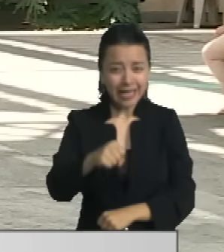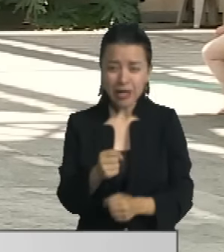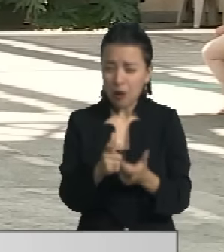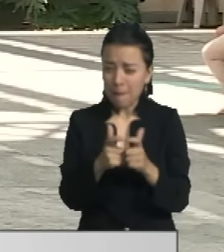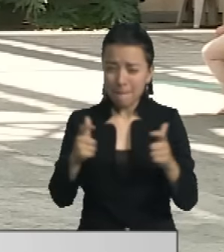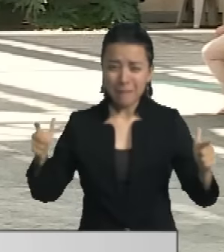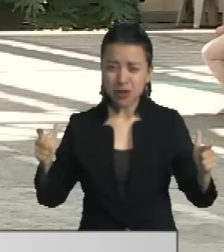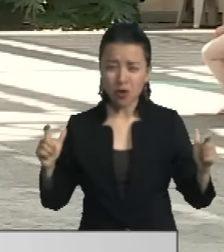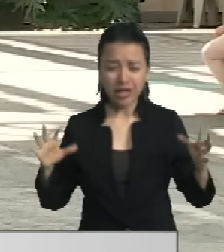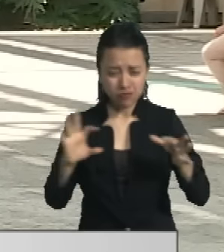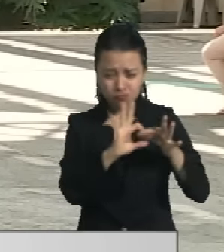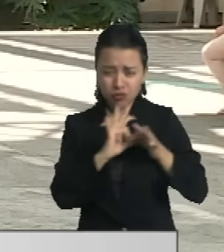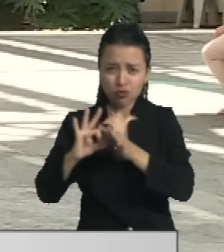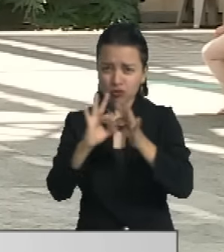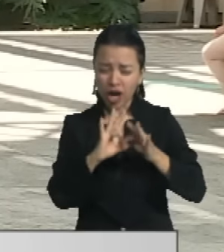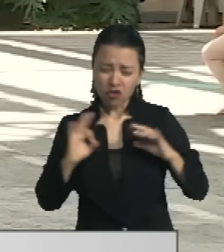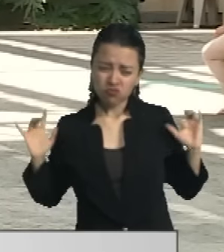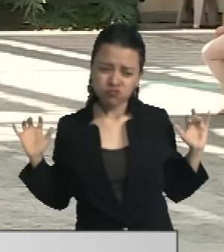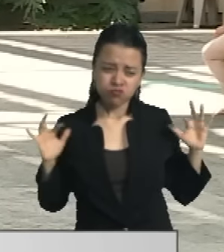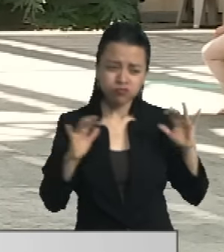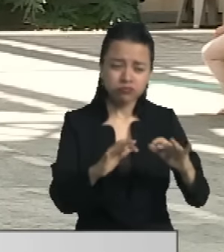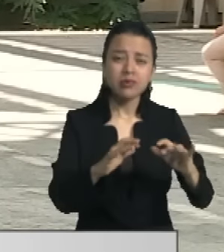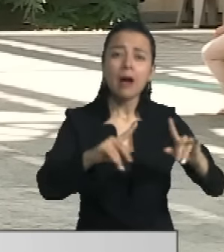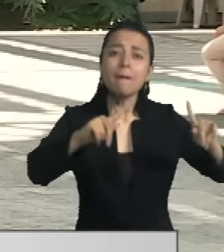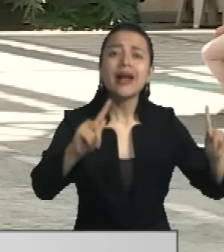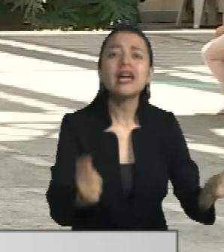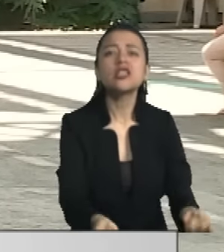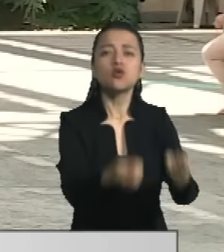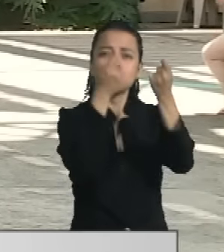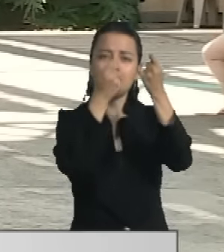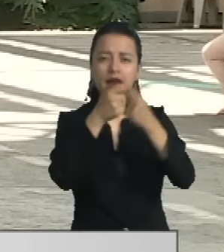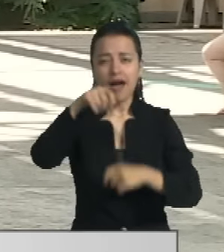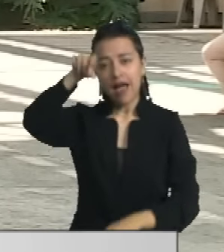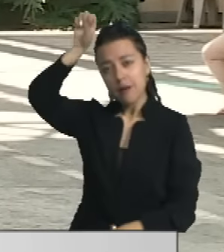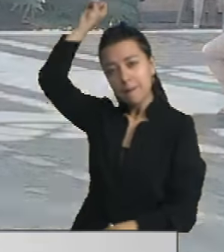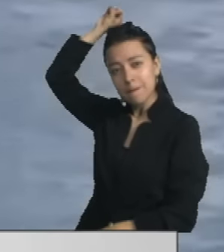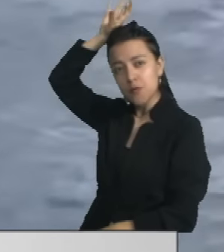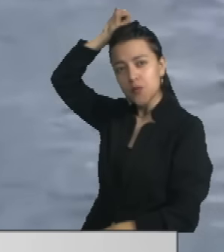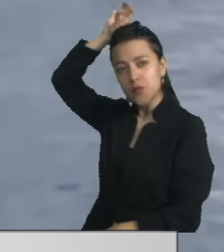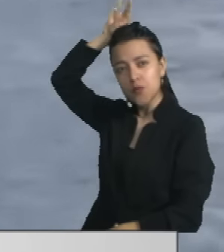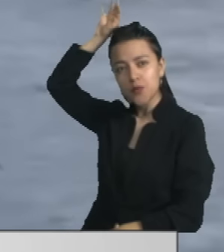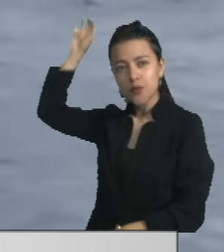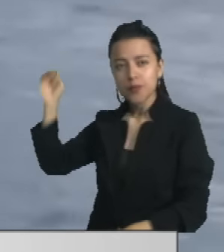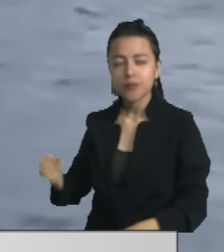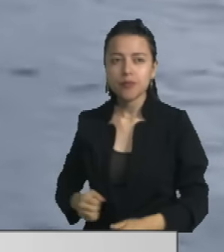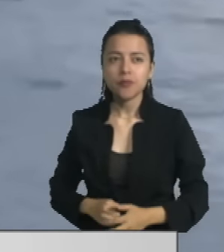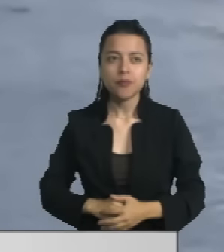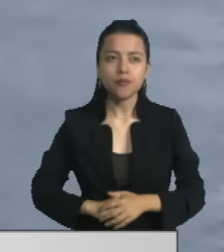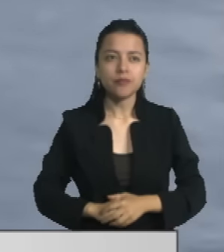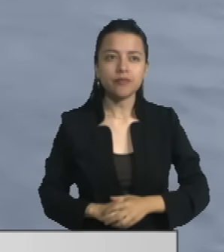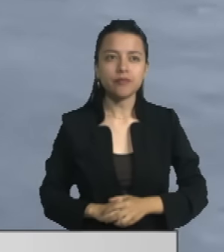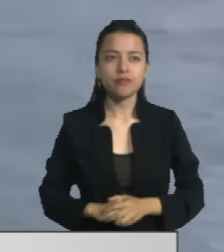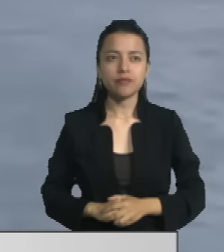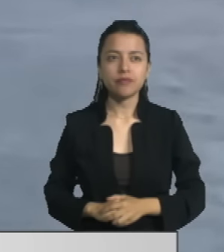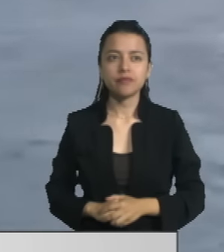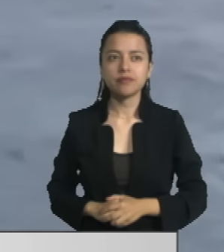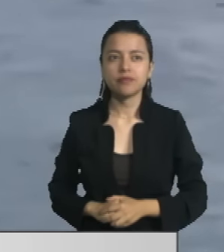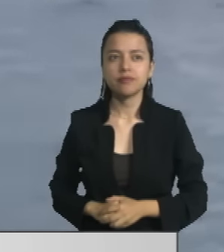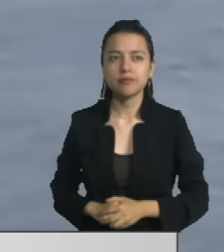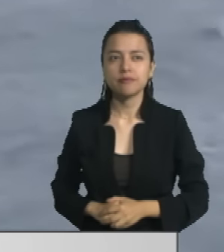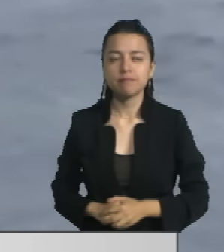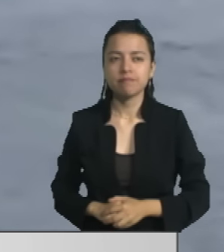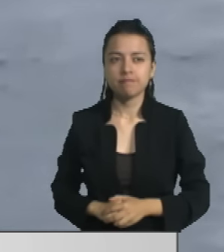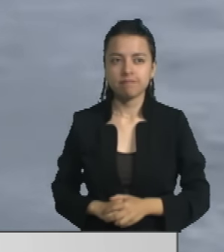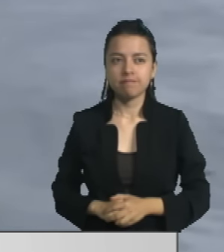para liberar a este cacio que se encontraba Atrapado en una malla Esta es la historia tras TR horas de arduo trabajo y el esfuerzo